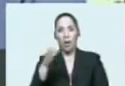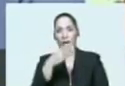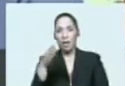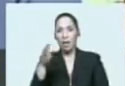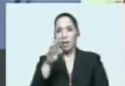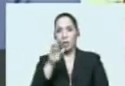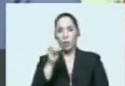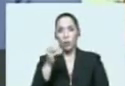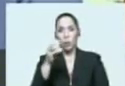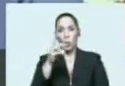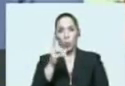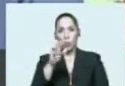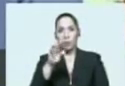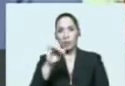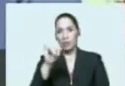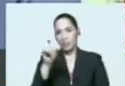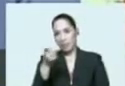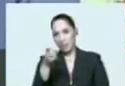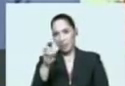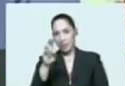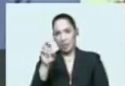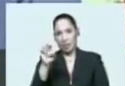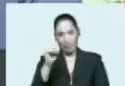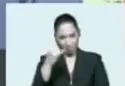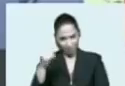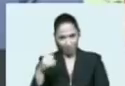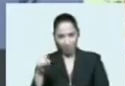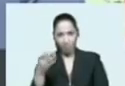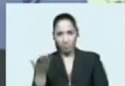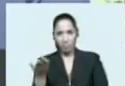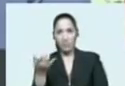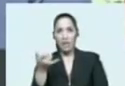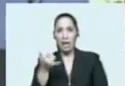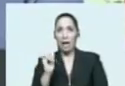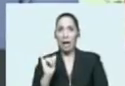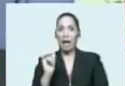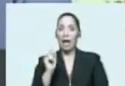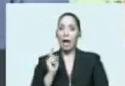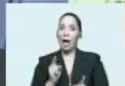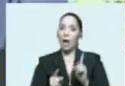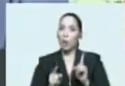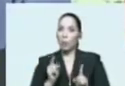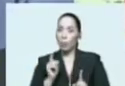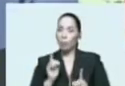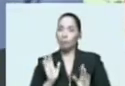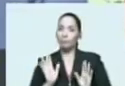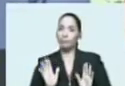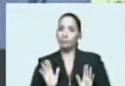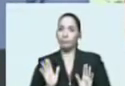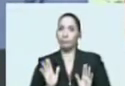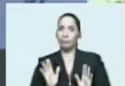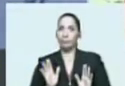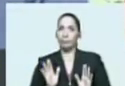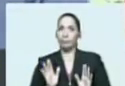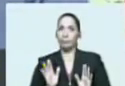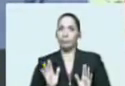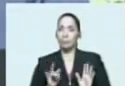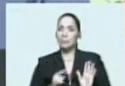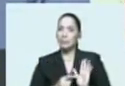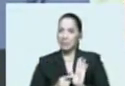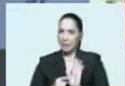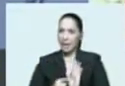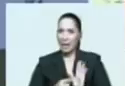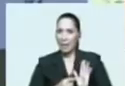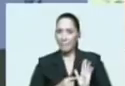hay algo que quizás a ustedes les pueda parecer un ejemplo mínimo